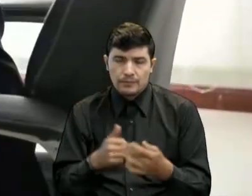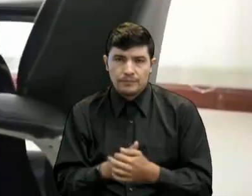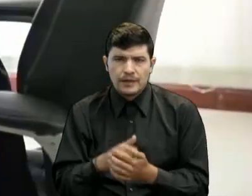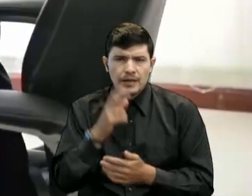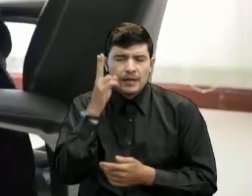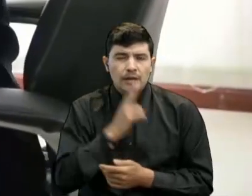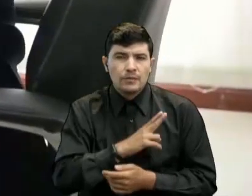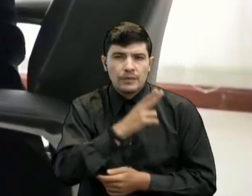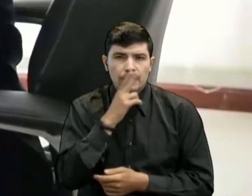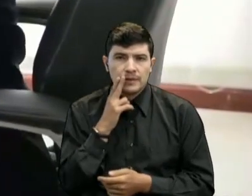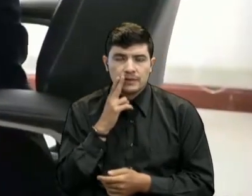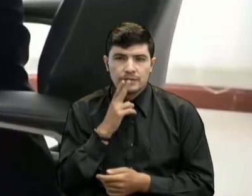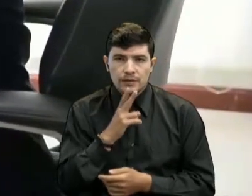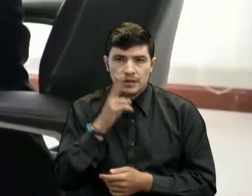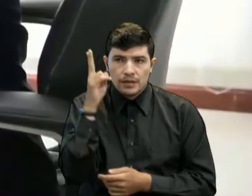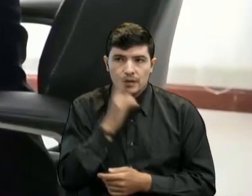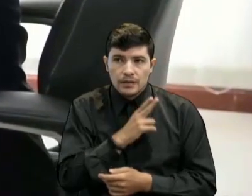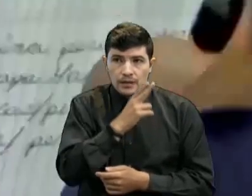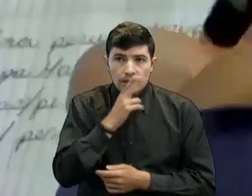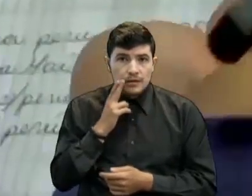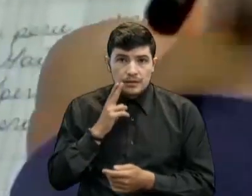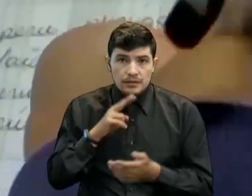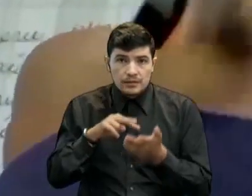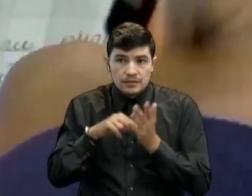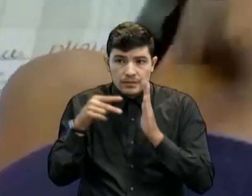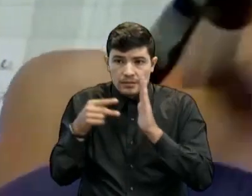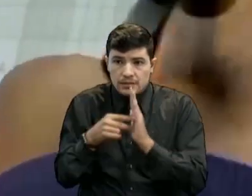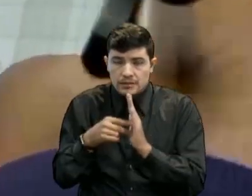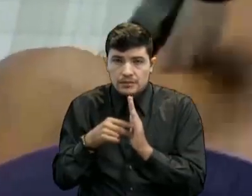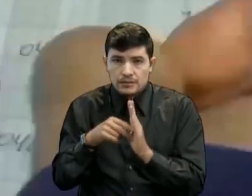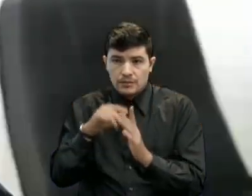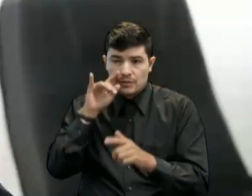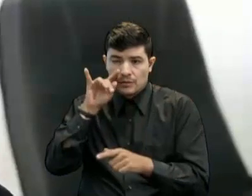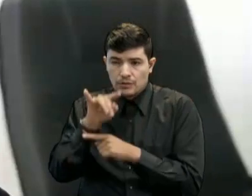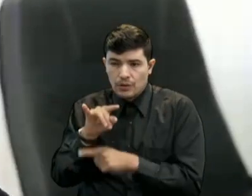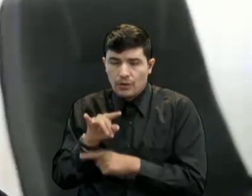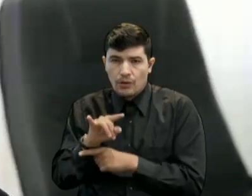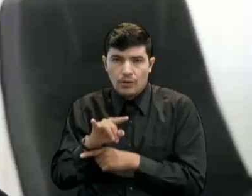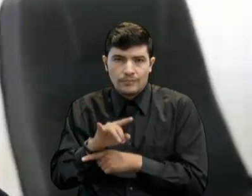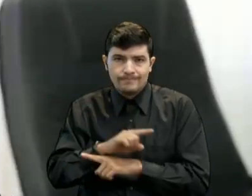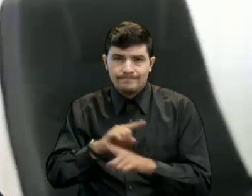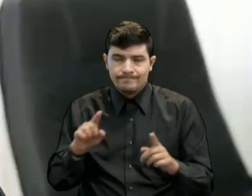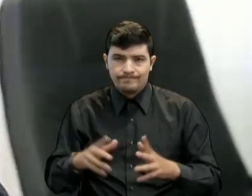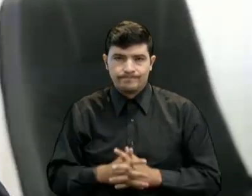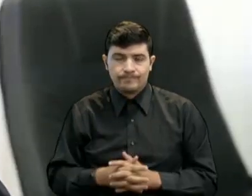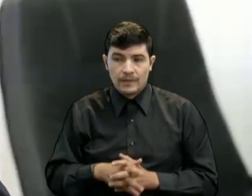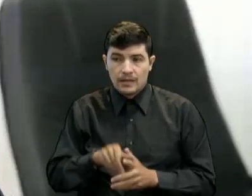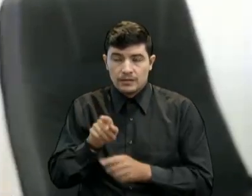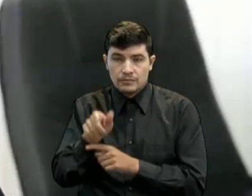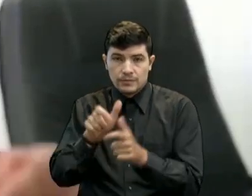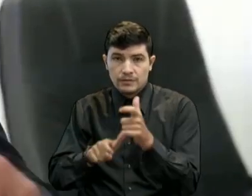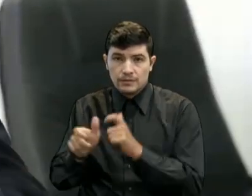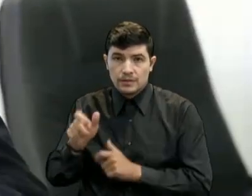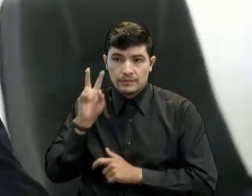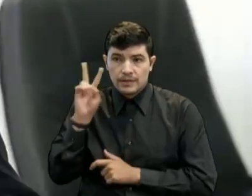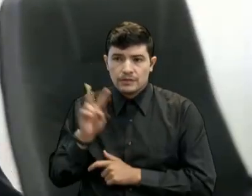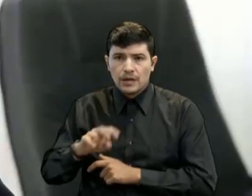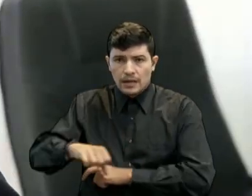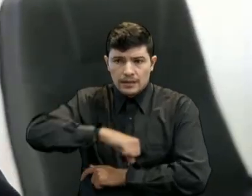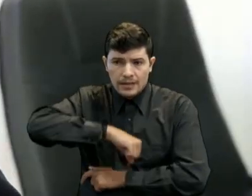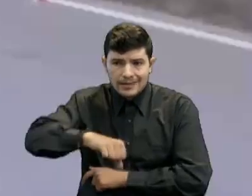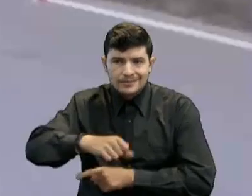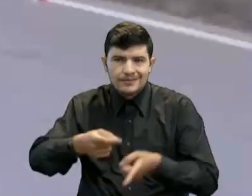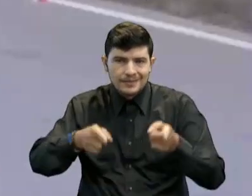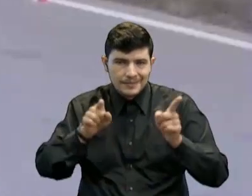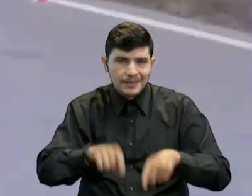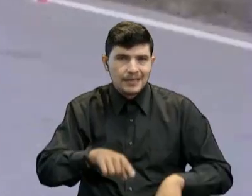allá de lo que es simplemente los controles. El migrante tiene derechos, pero también tiene